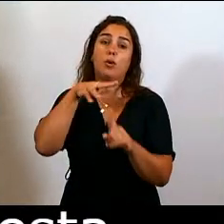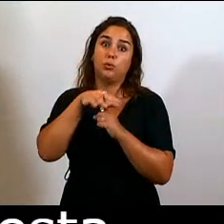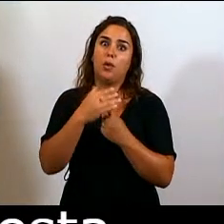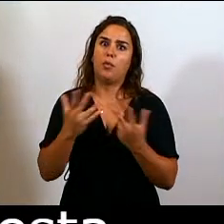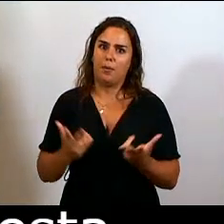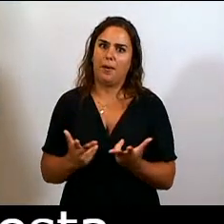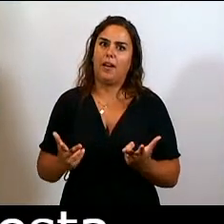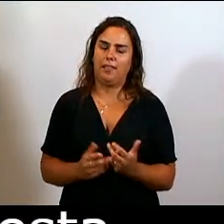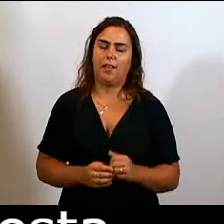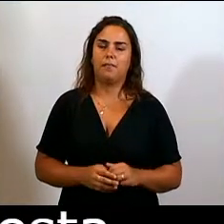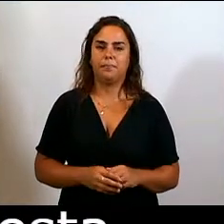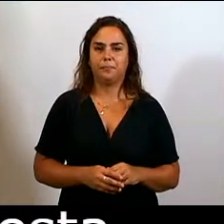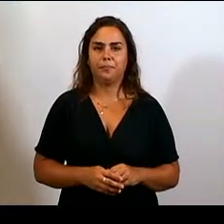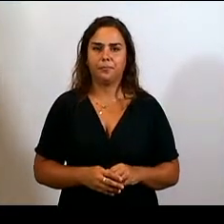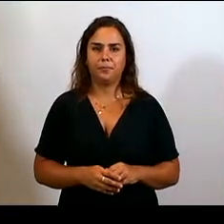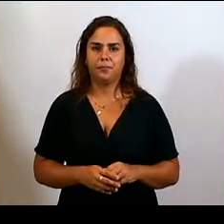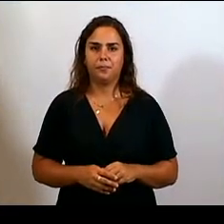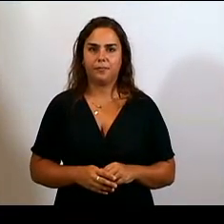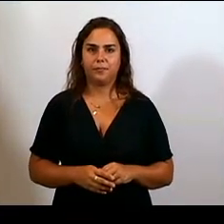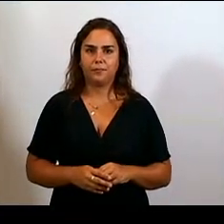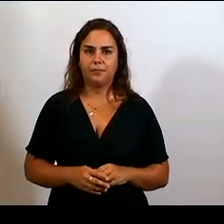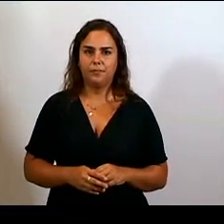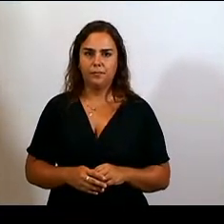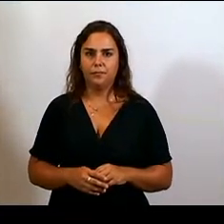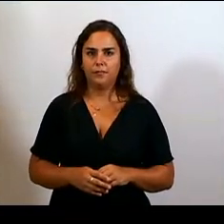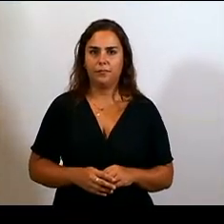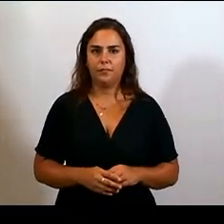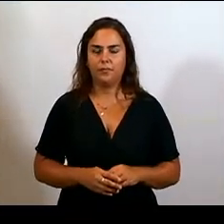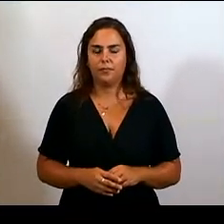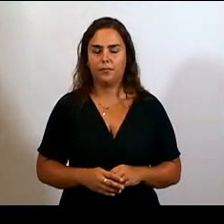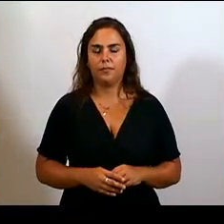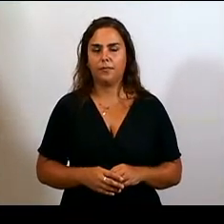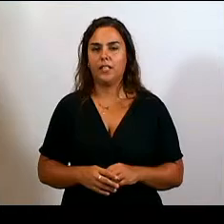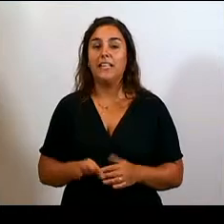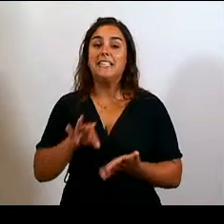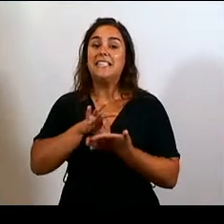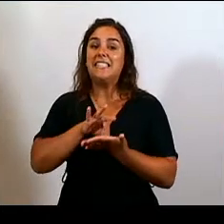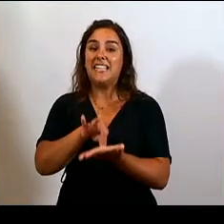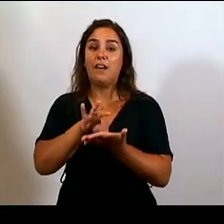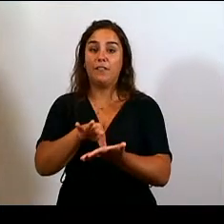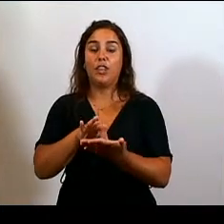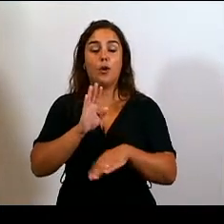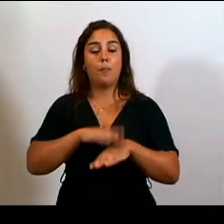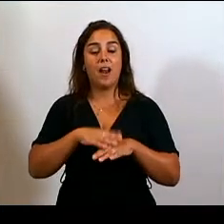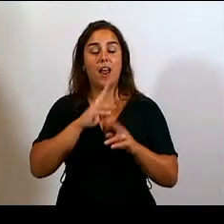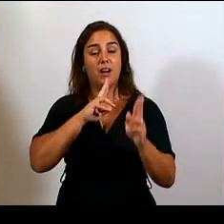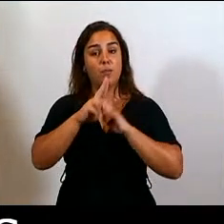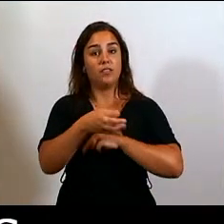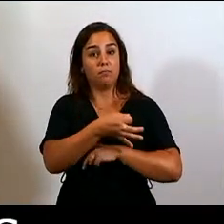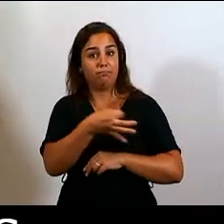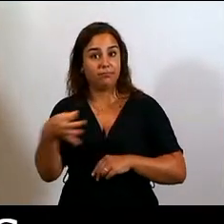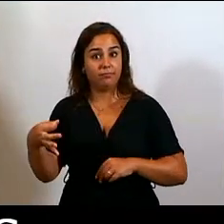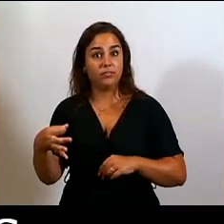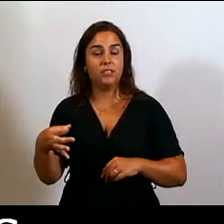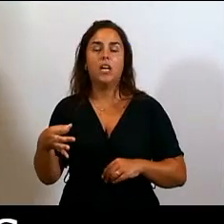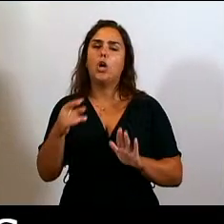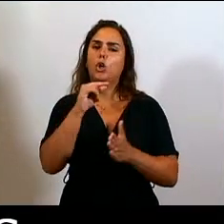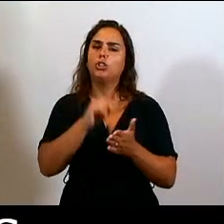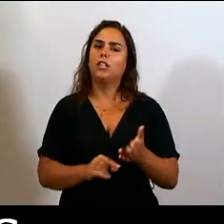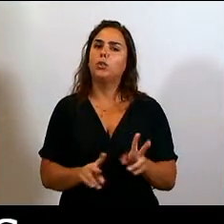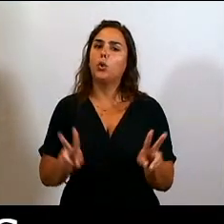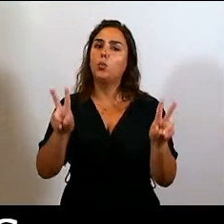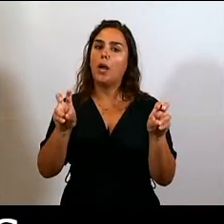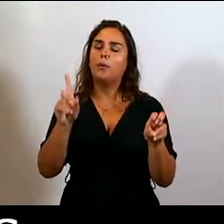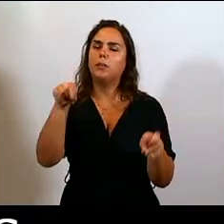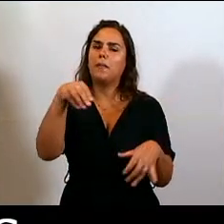críticas. Con vistas a mejorar el servicio y los tiempos de respuesta, el nuevo contrato contempla